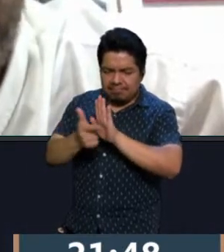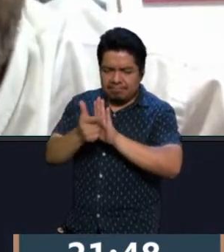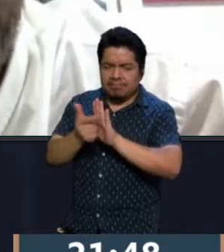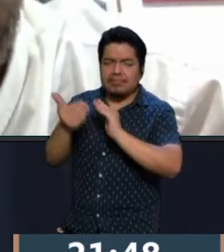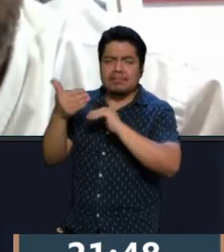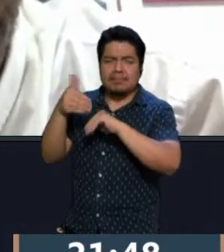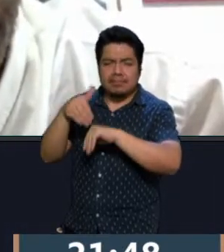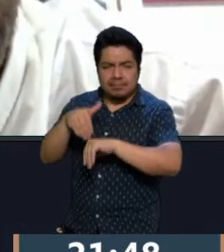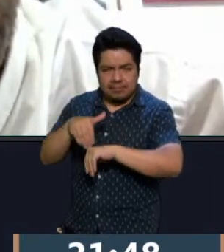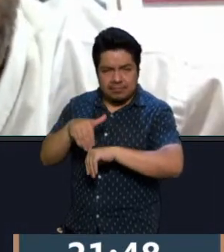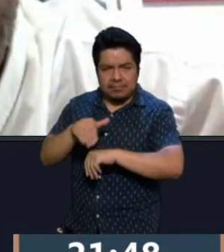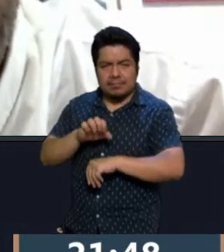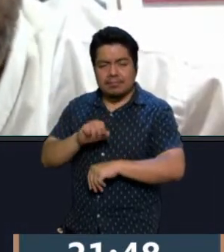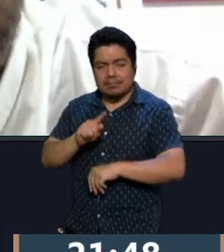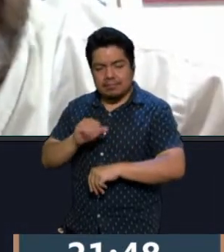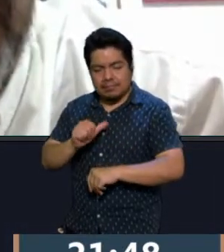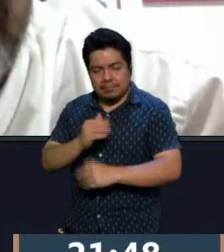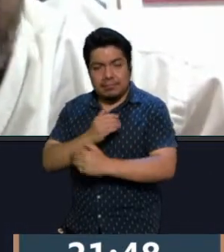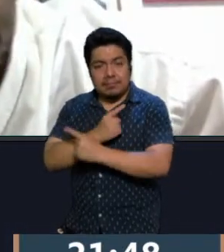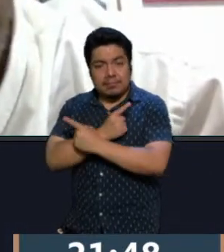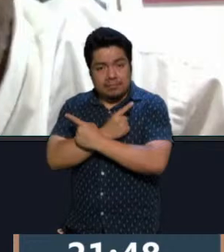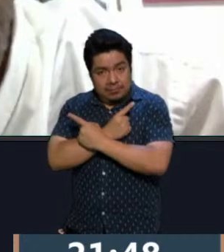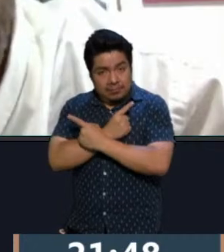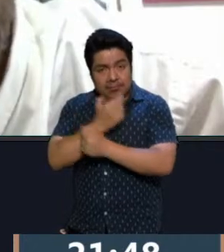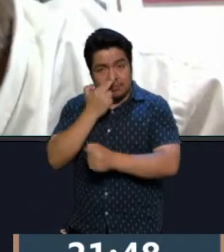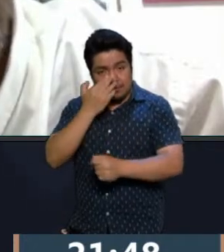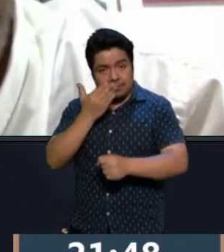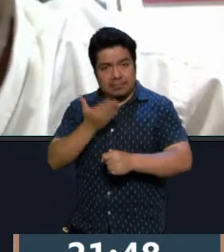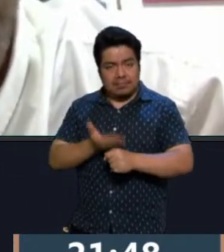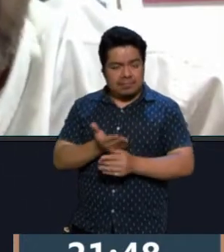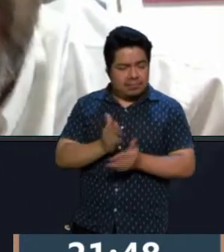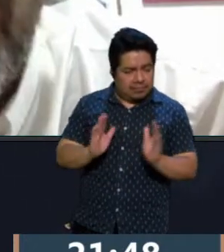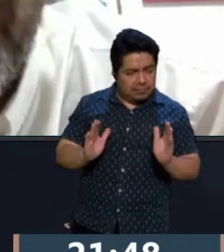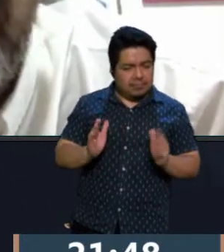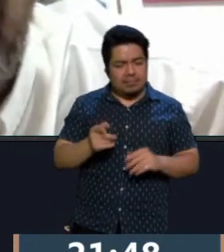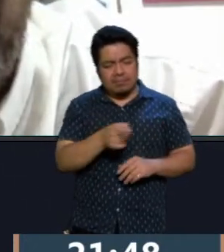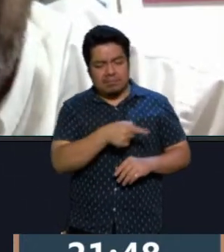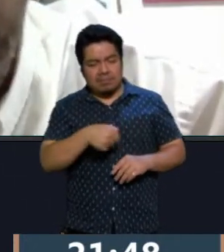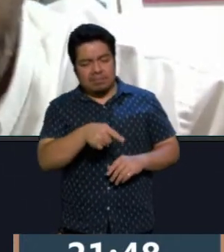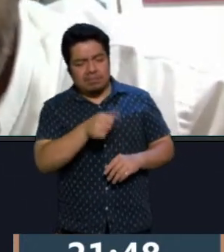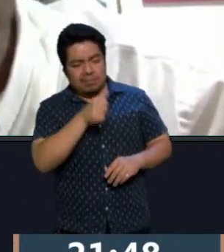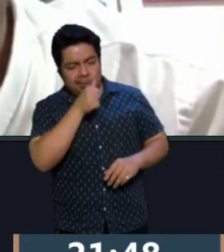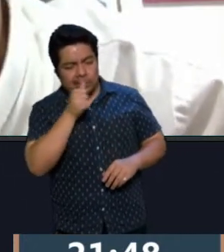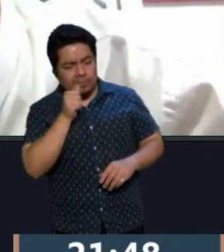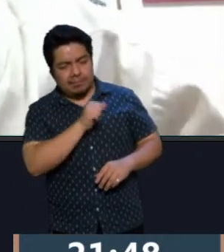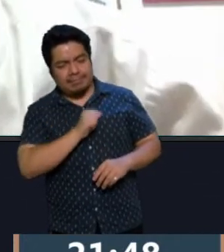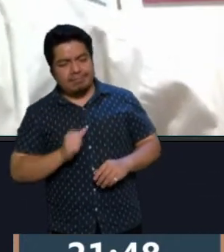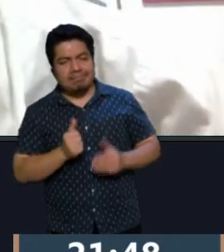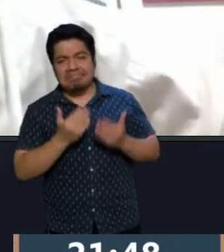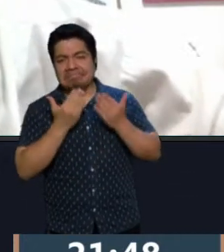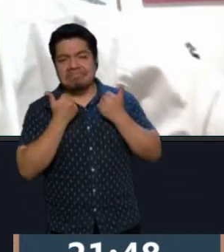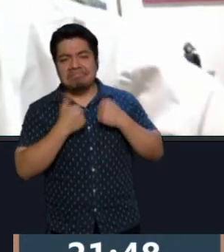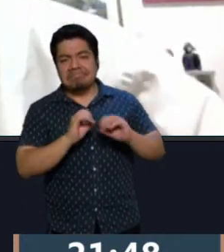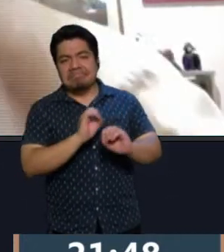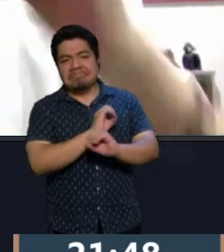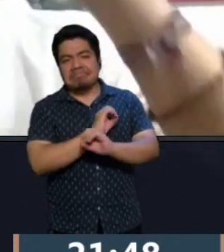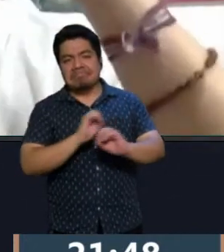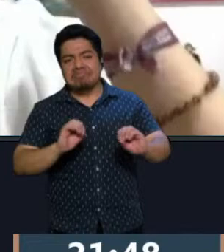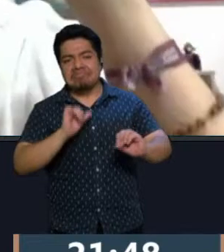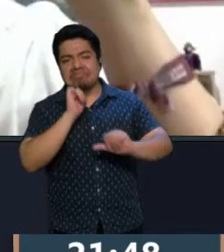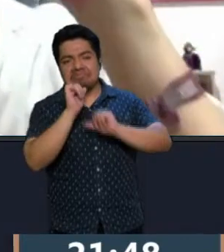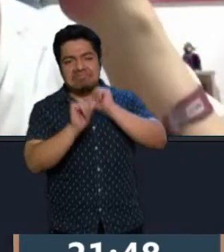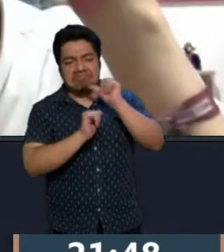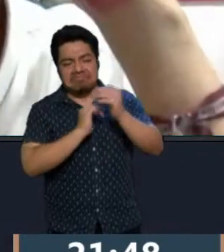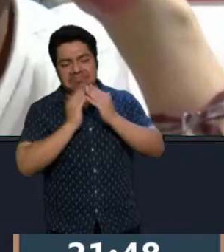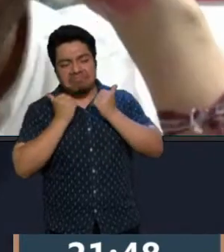normas, con ética de la responsabilidad, y esto pues no ha ocurrido en la alcaldía Benito Juárez en términos de